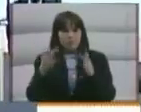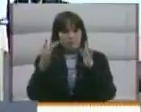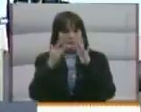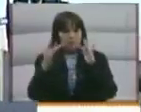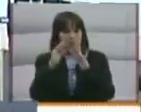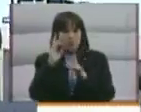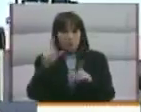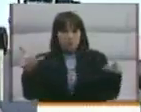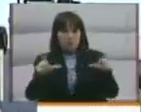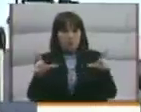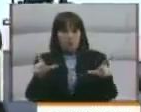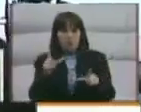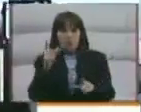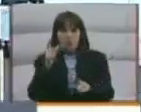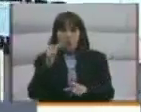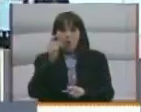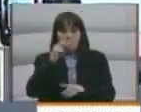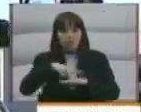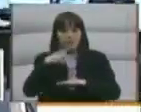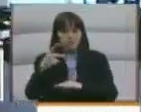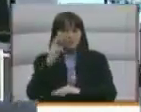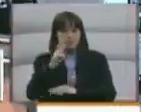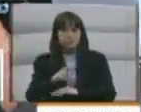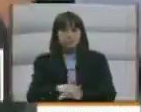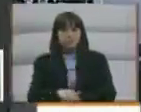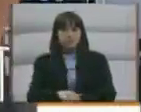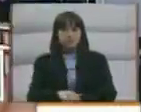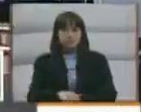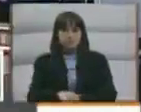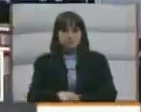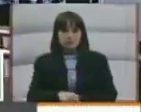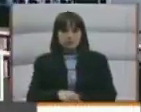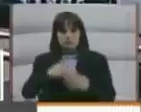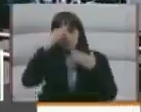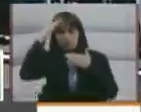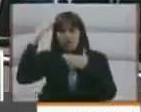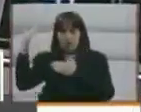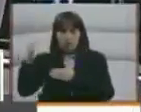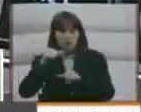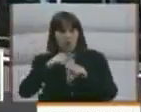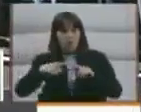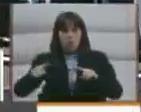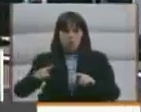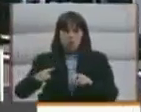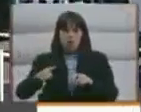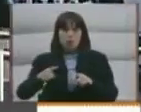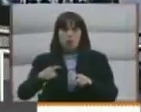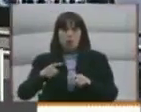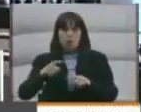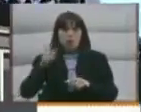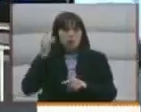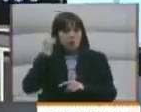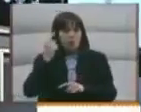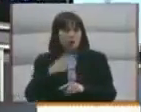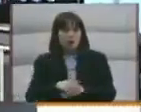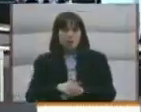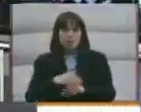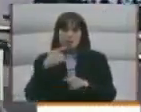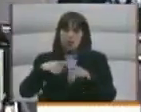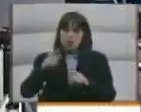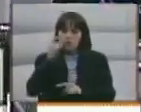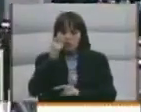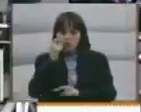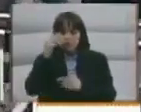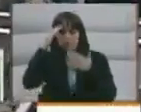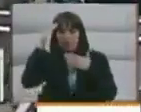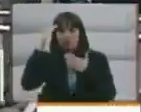Pirela. Miren, seguimos con el tema. Nos saludan desde aquí Carúpano, María y Luis, y del Fran por